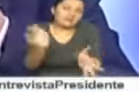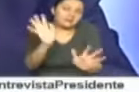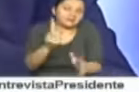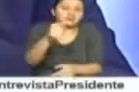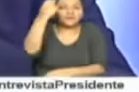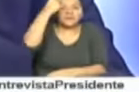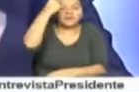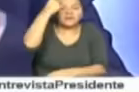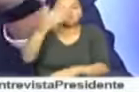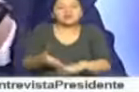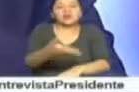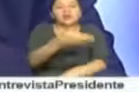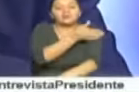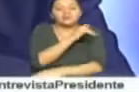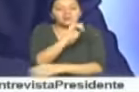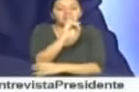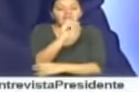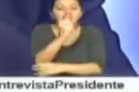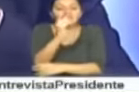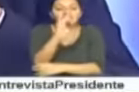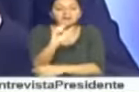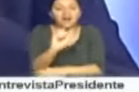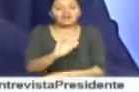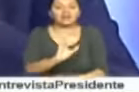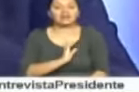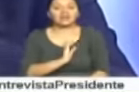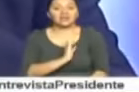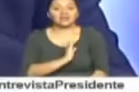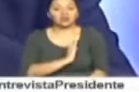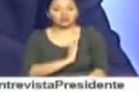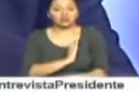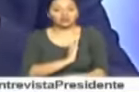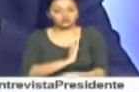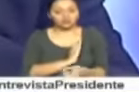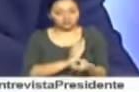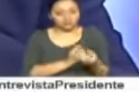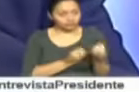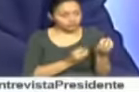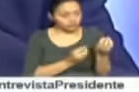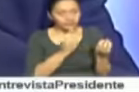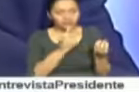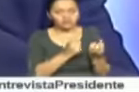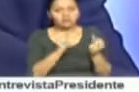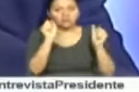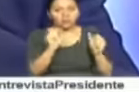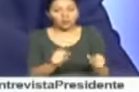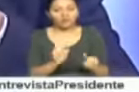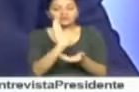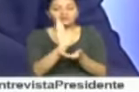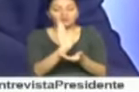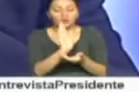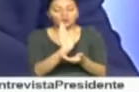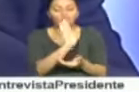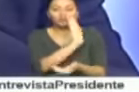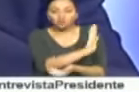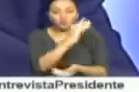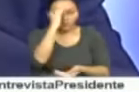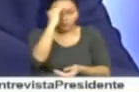cierta tecnocracia del IFA, que para mantener su puesto de trabajo, le ha hecho eso creer a los pasivos y activos que el IFE es sustentable,